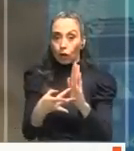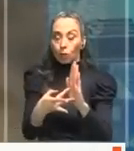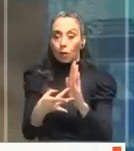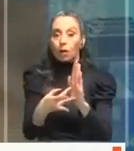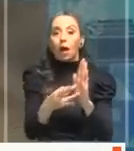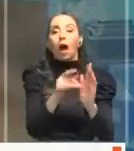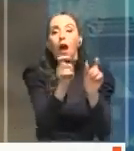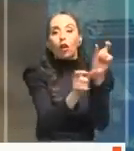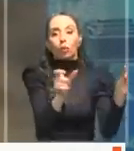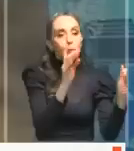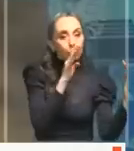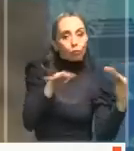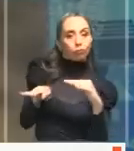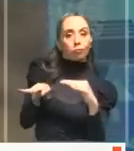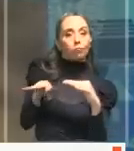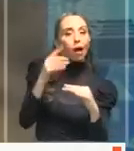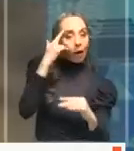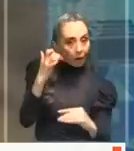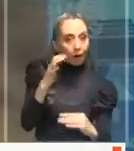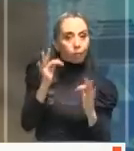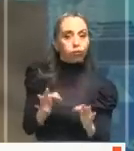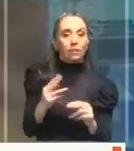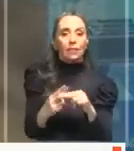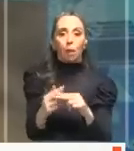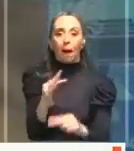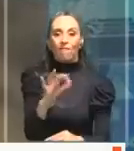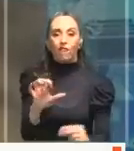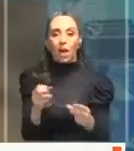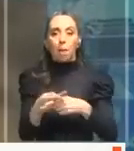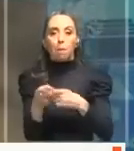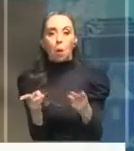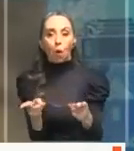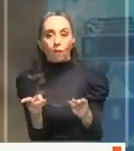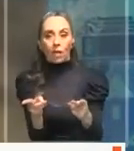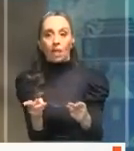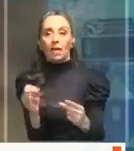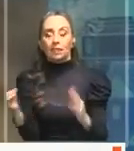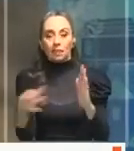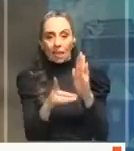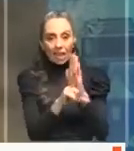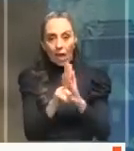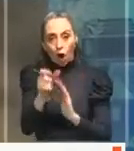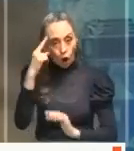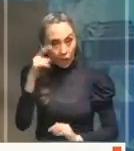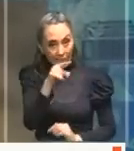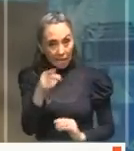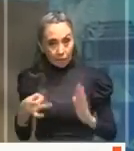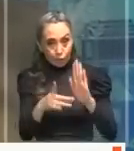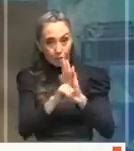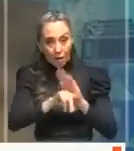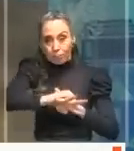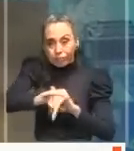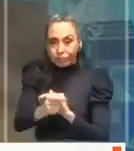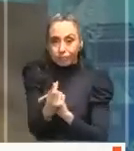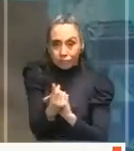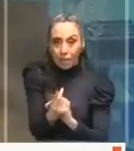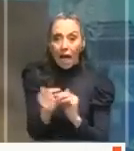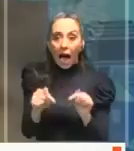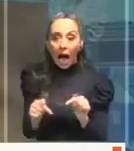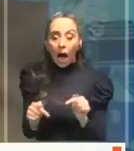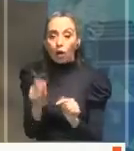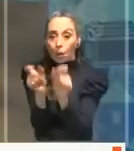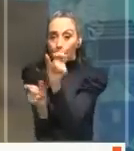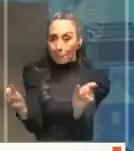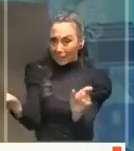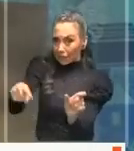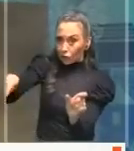pública y en donde hubiesen delitos o presunciones de delito, hoy día, cuando quienes están involucrados